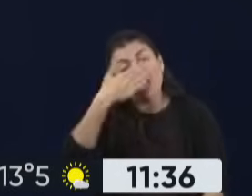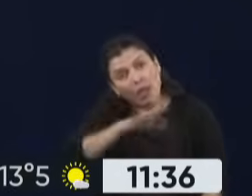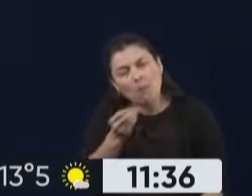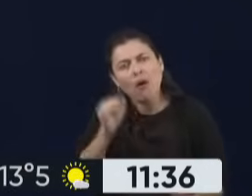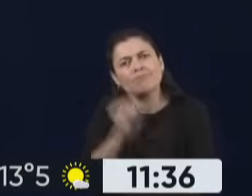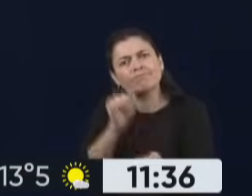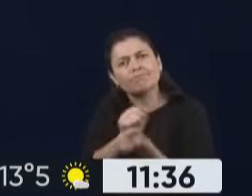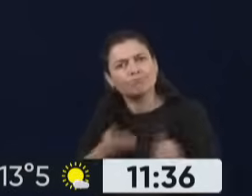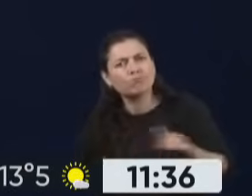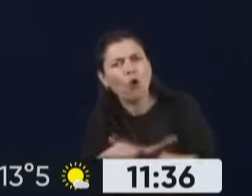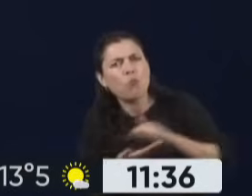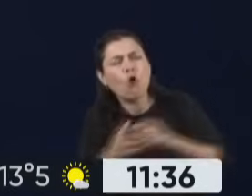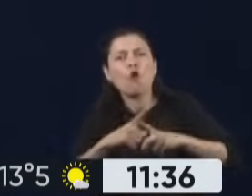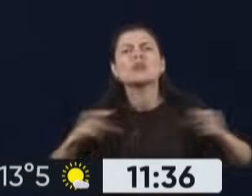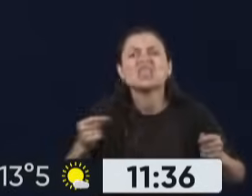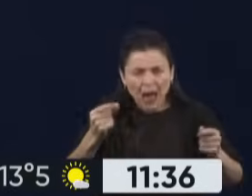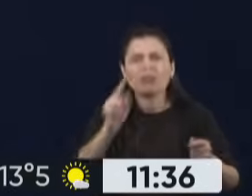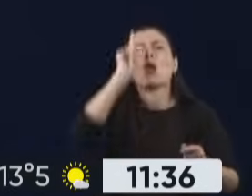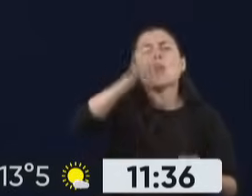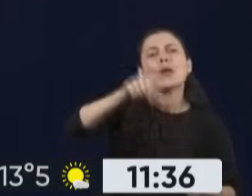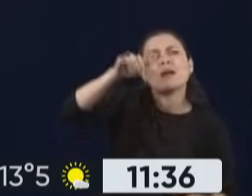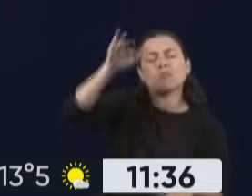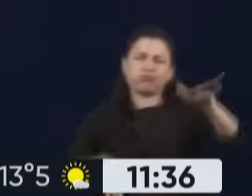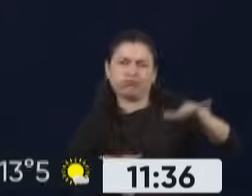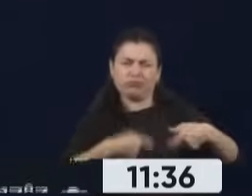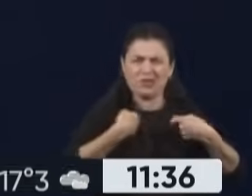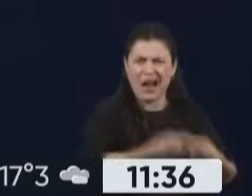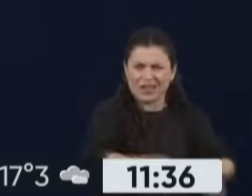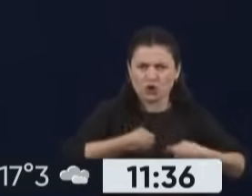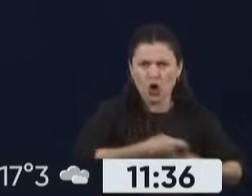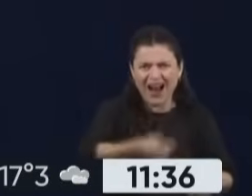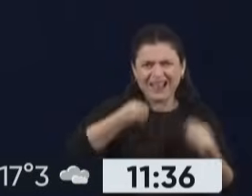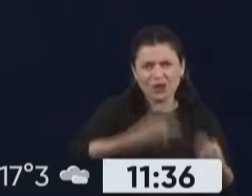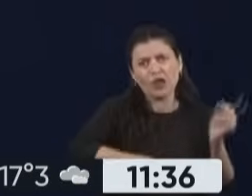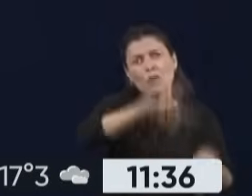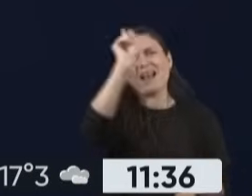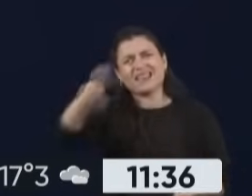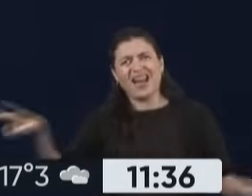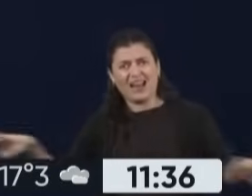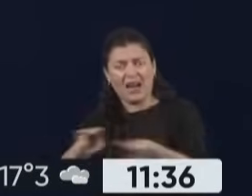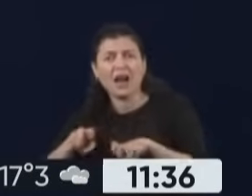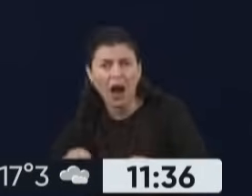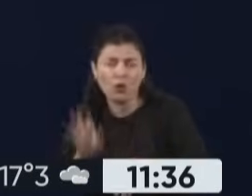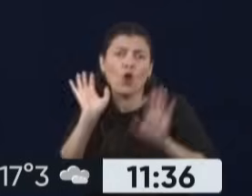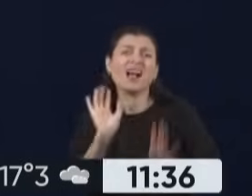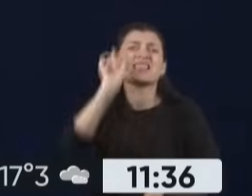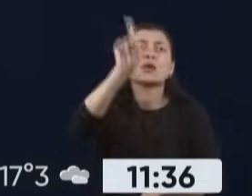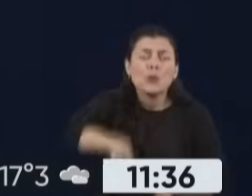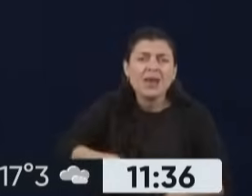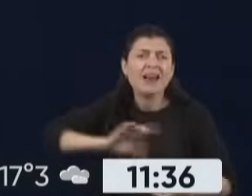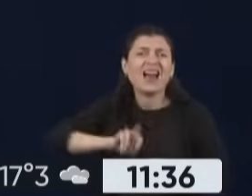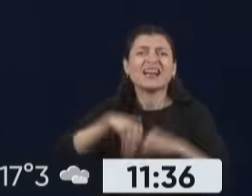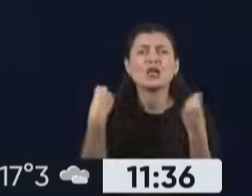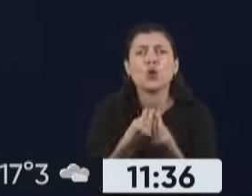financiar el déficit fiscal. Esto generó una inflación cada vez más alta que empujó los montos de nuestra economía a valores cada